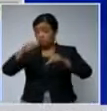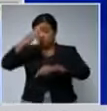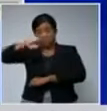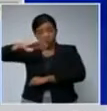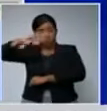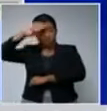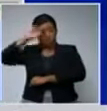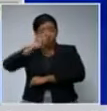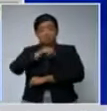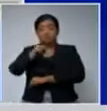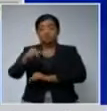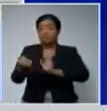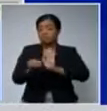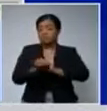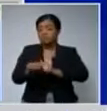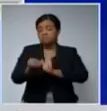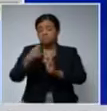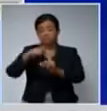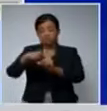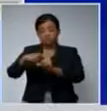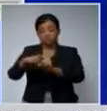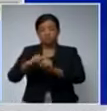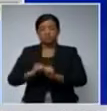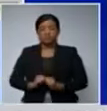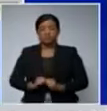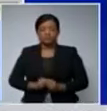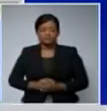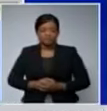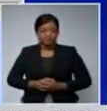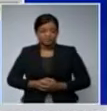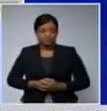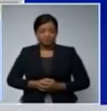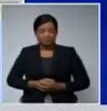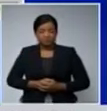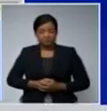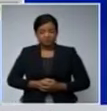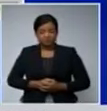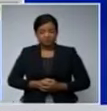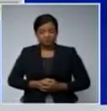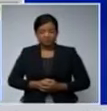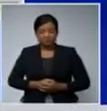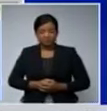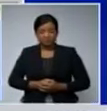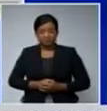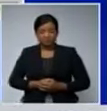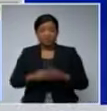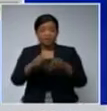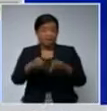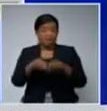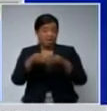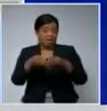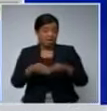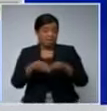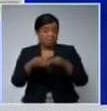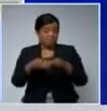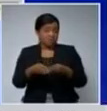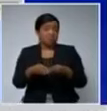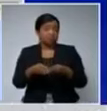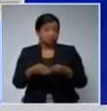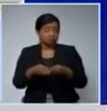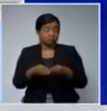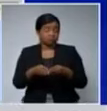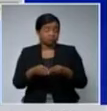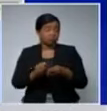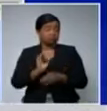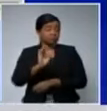confirmados por 100.000 habitantes. Le sigue Granma, que ha ido ocupando la